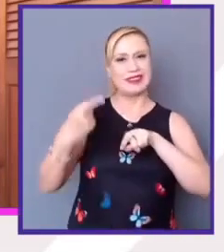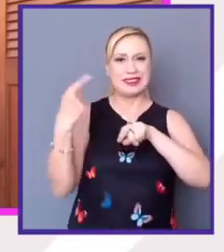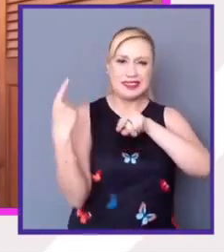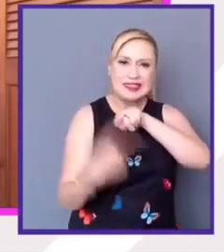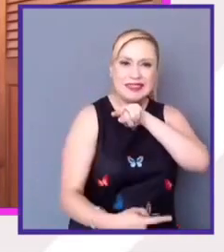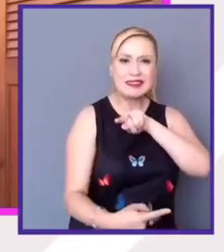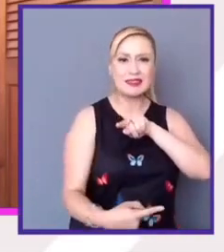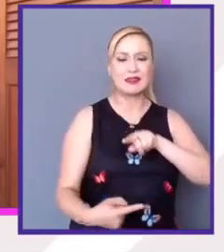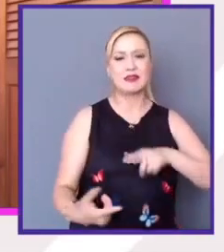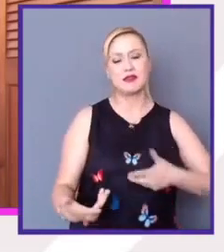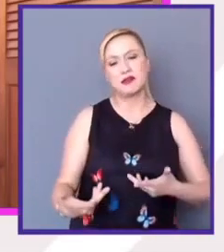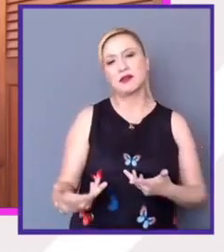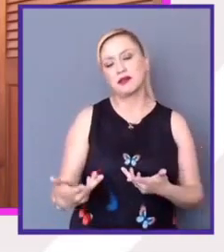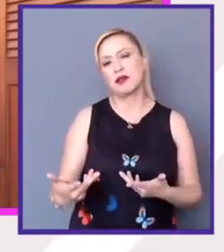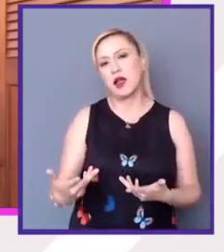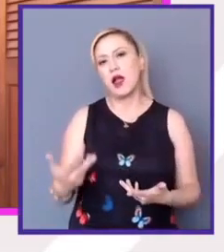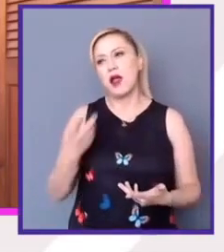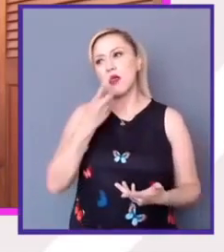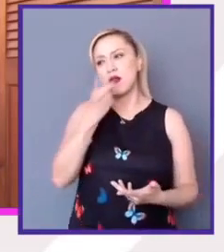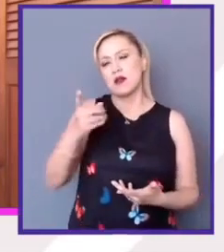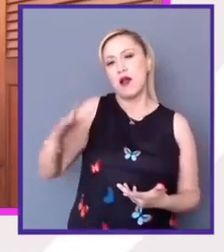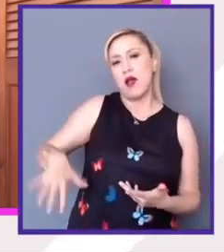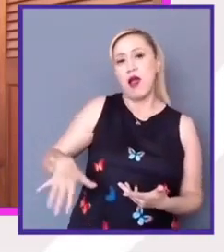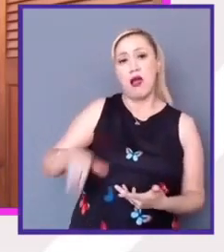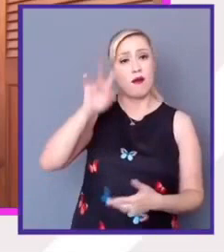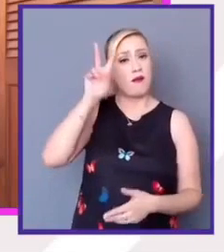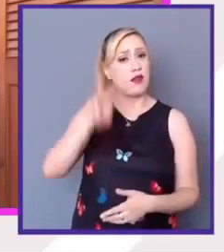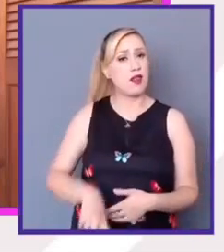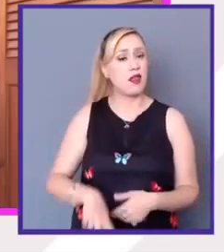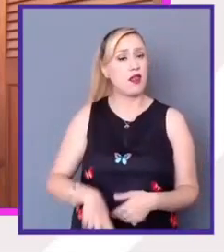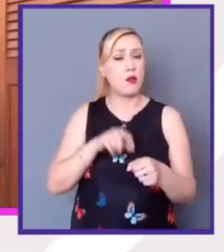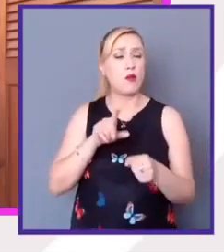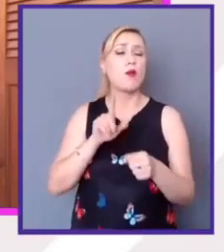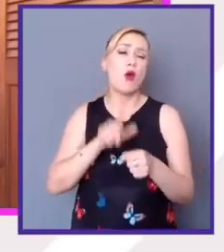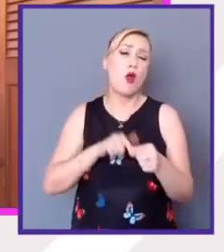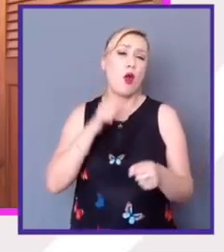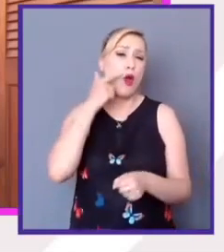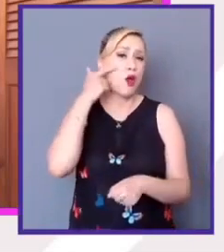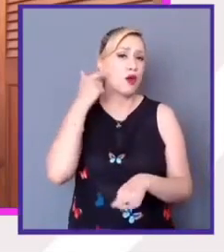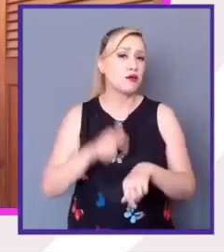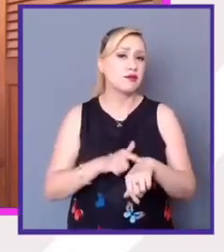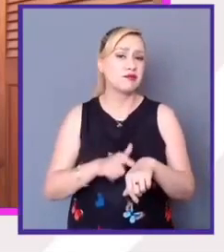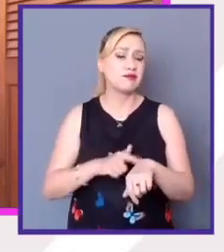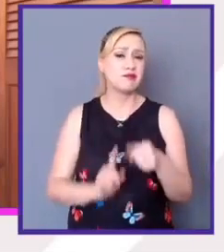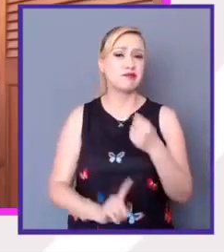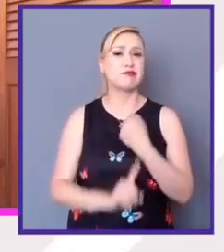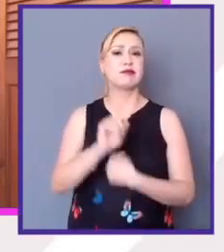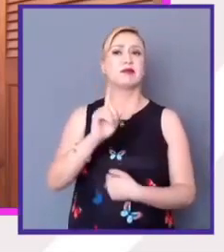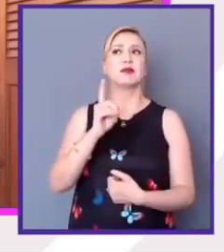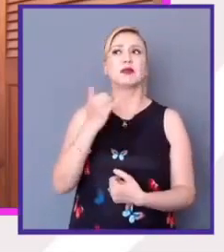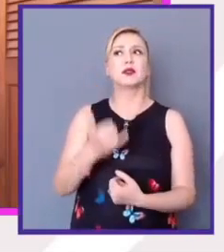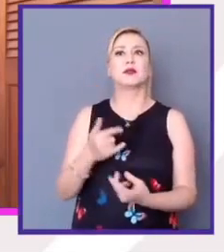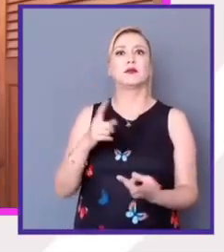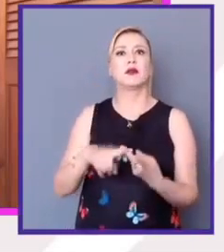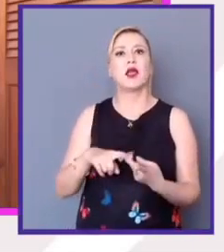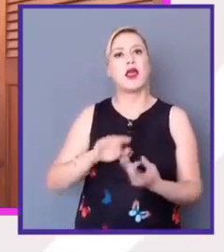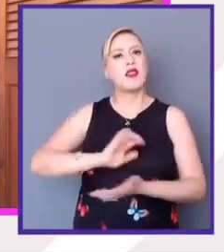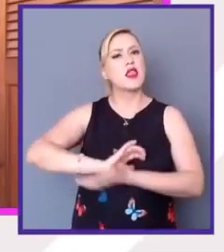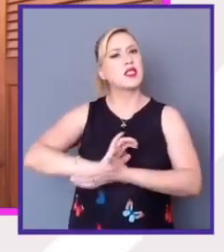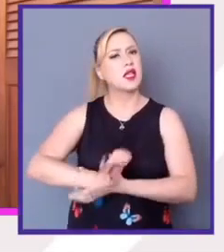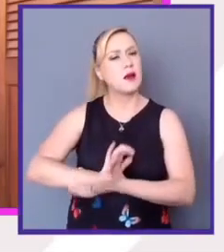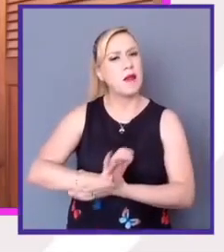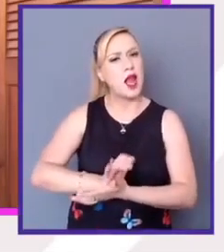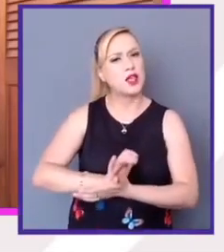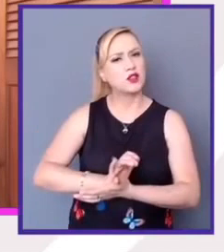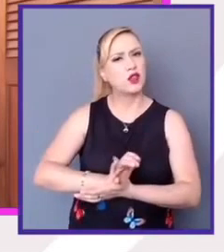lo que comentaban justamente sobre el racismo y sus impactos también nos lleva a analizar sobre la discriminación estructural y cómo